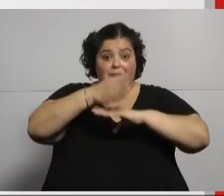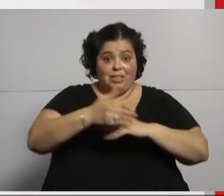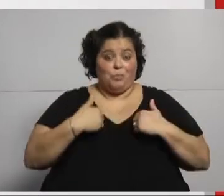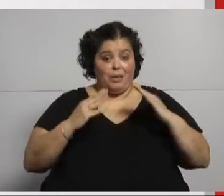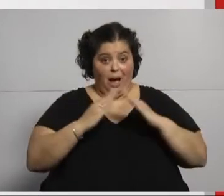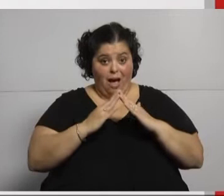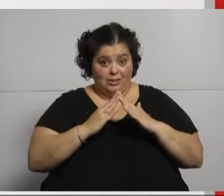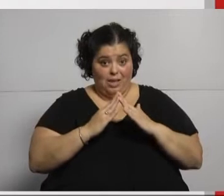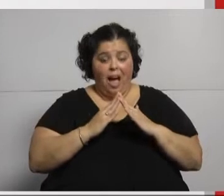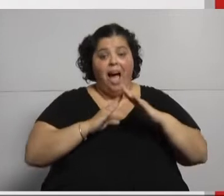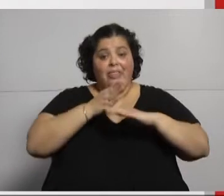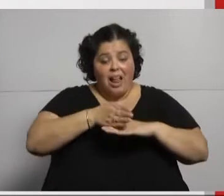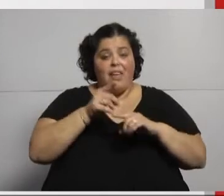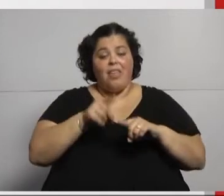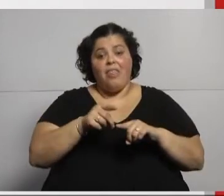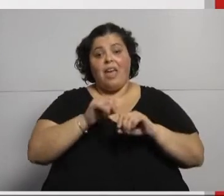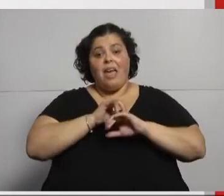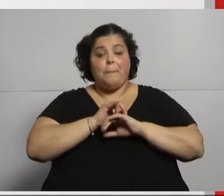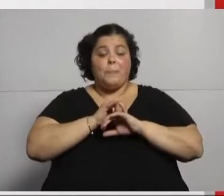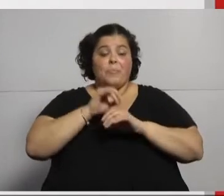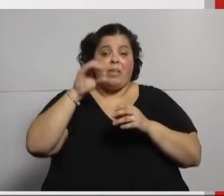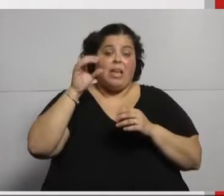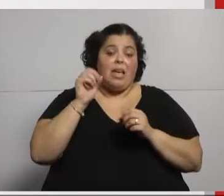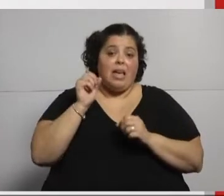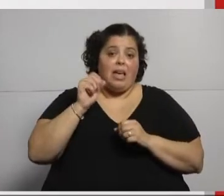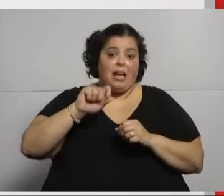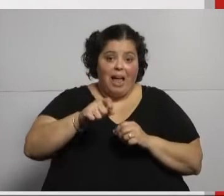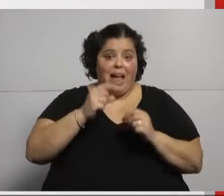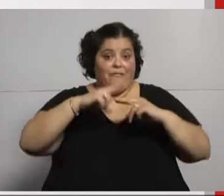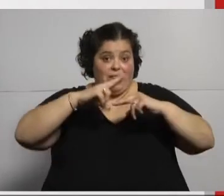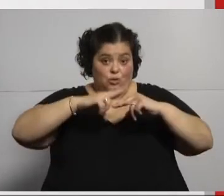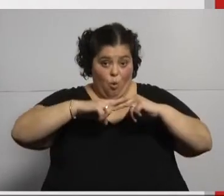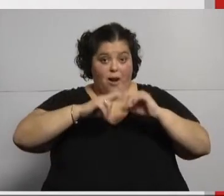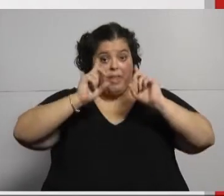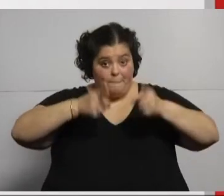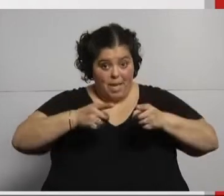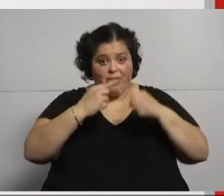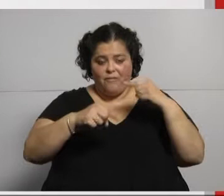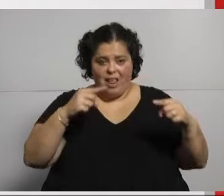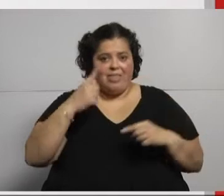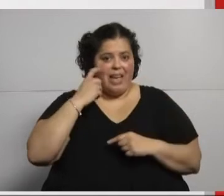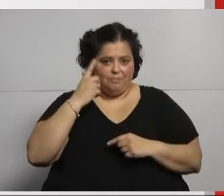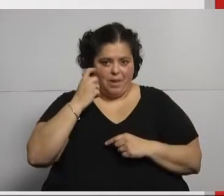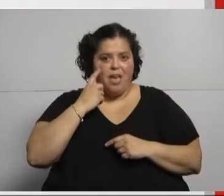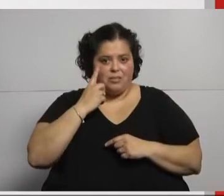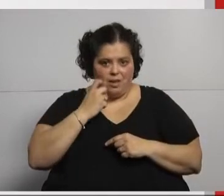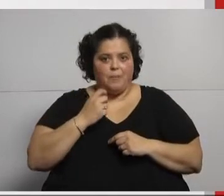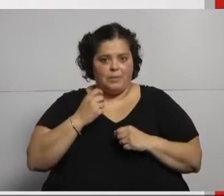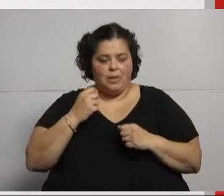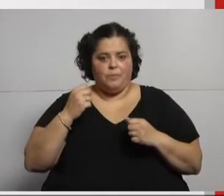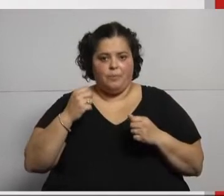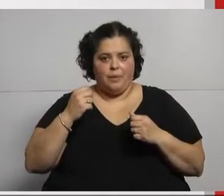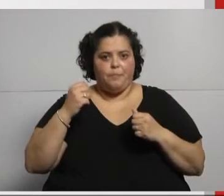través de canales de redes privadas virtuales, que como en otras experiencias, por suerte teníamos la posibilidad de acceder a